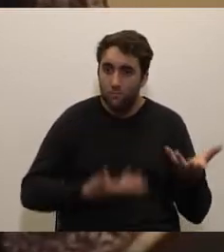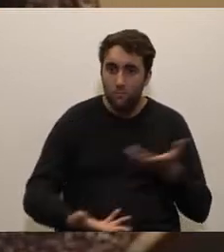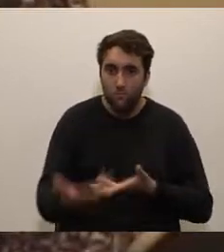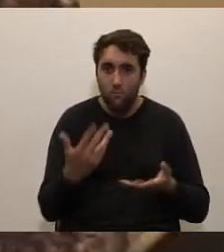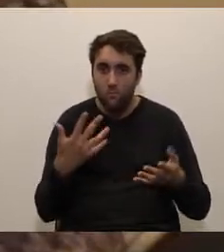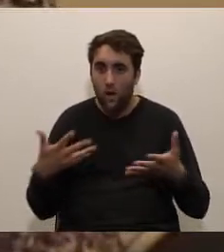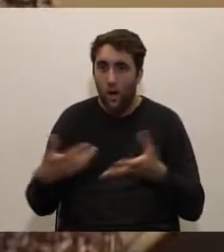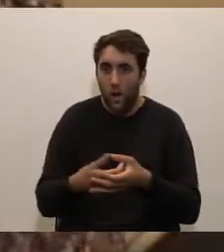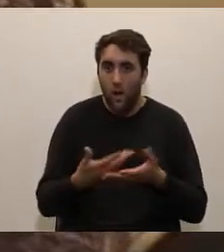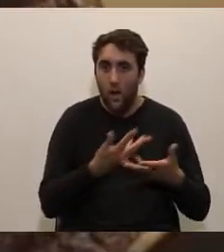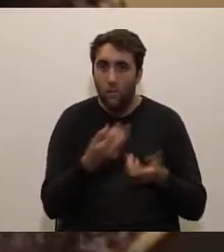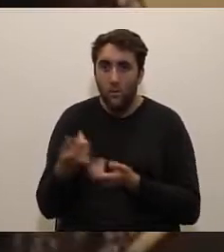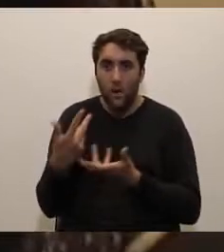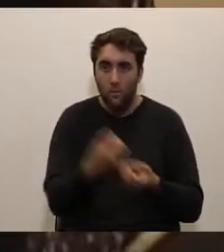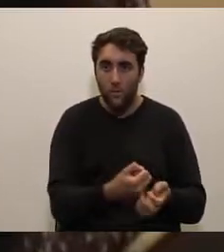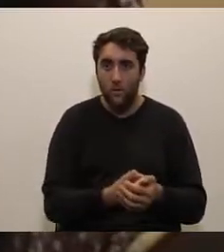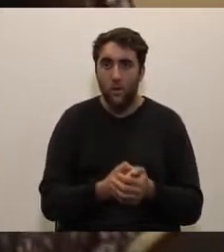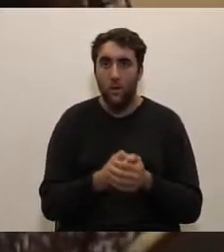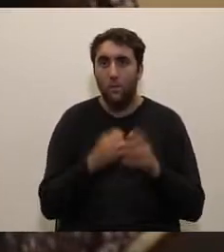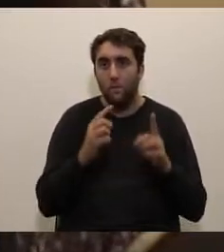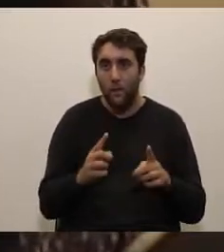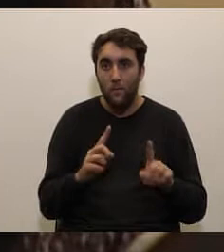colaborativo, cómo se van